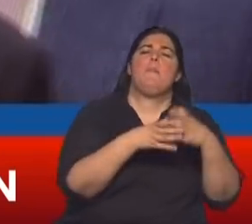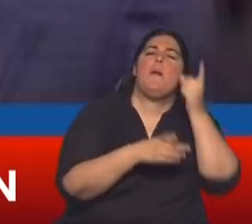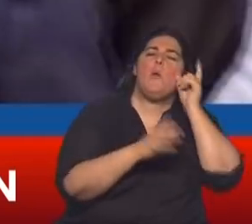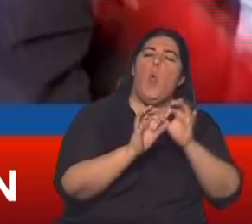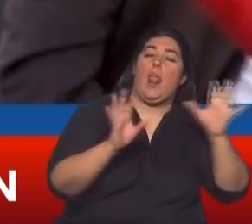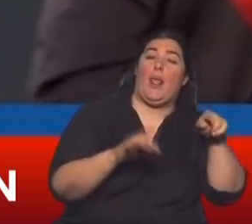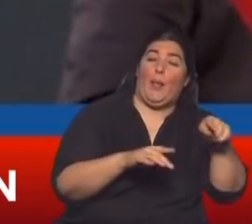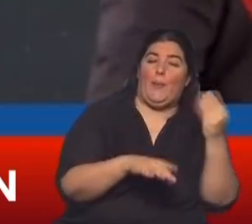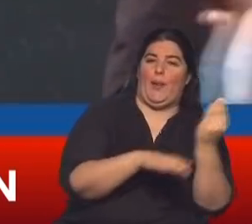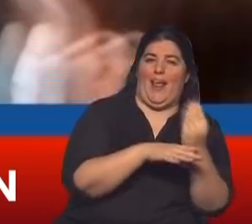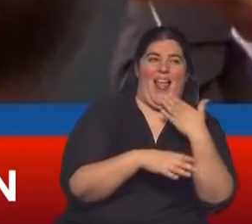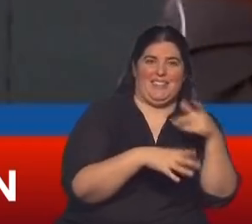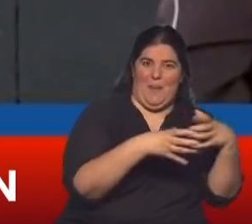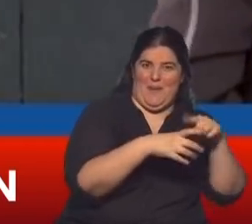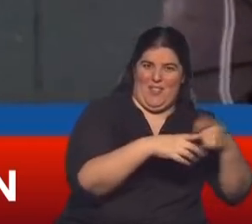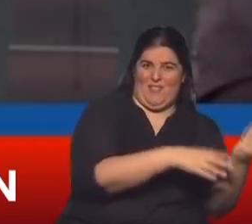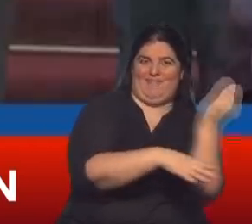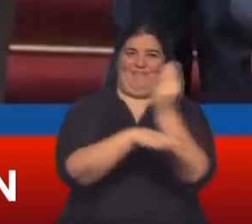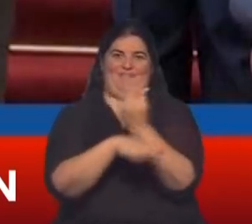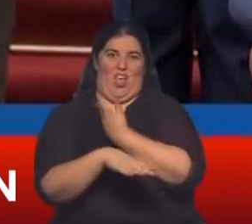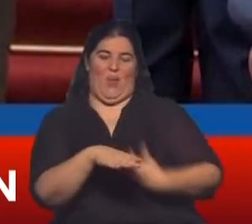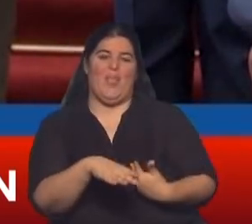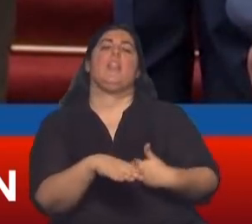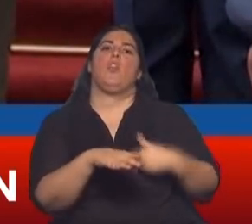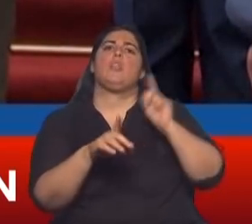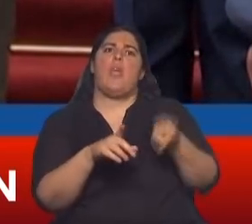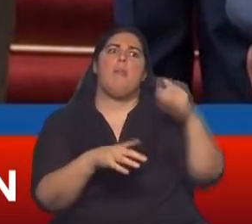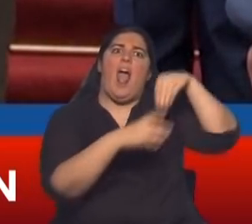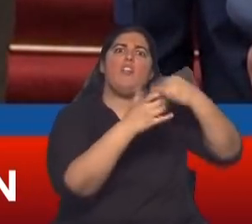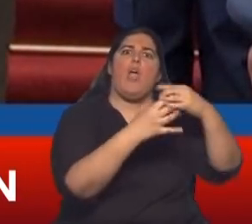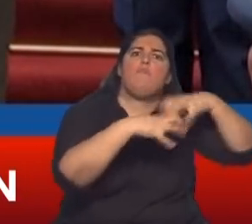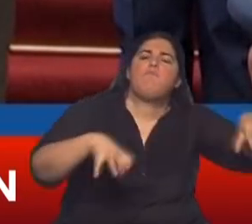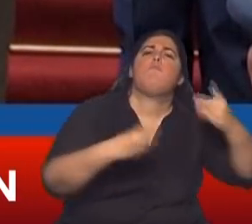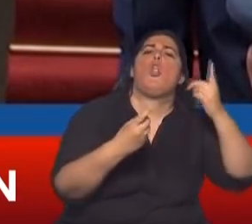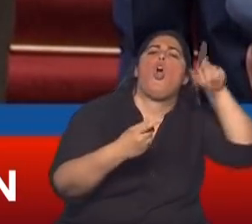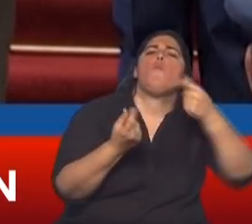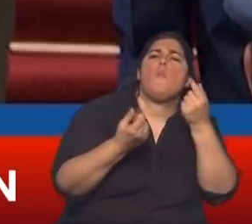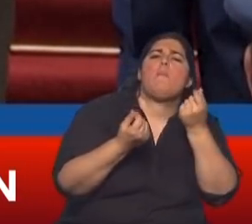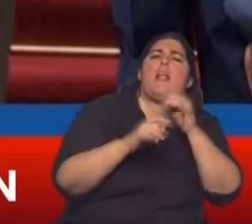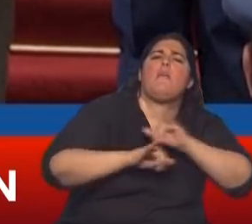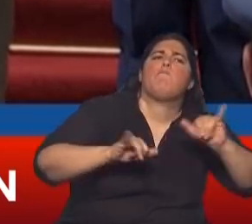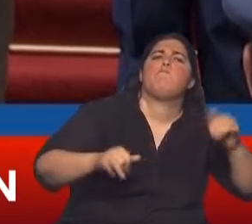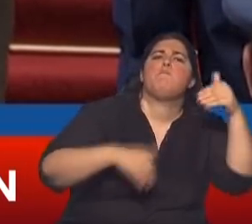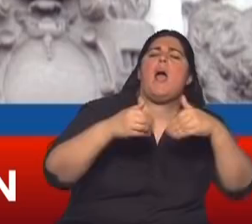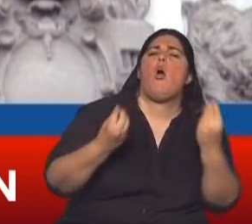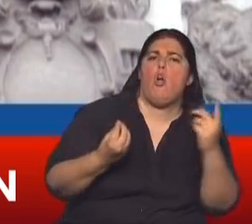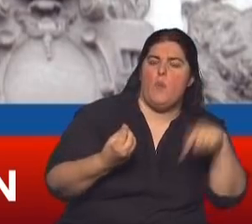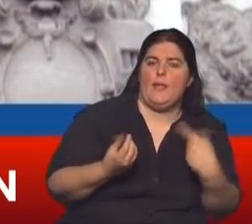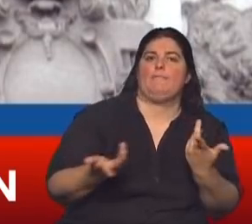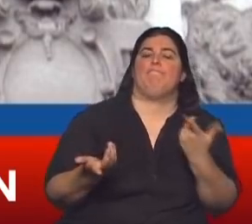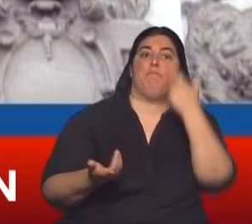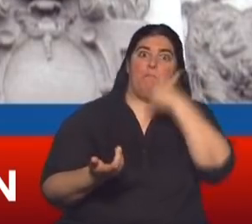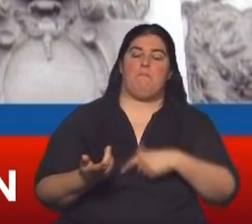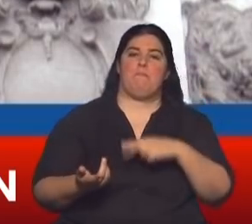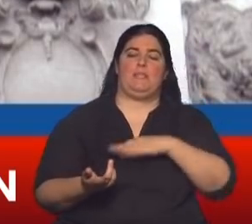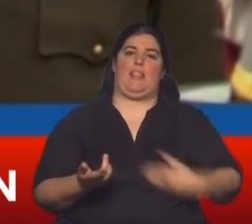que lo llevó al poder, también abrió una grieta contra el mandatario por los fondos de la campaña electoral. Acorralado, el presidente acusa a